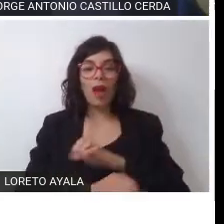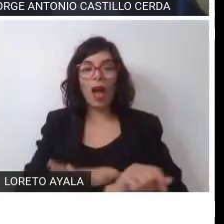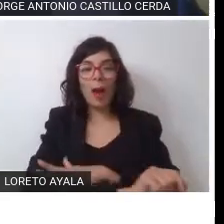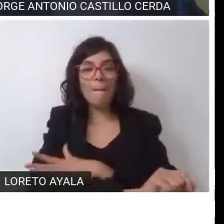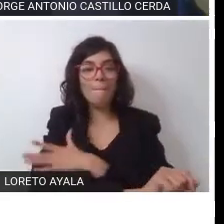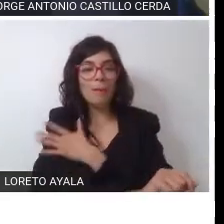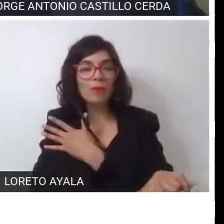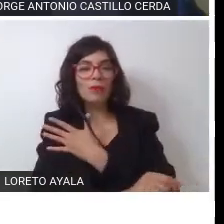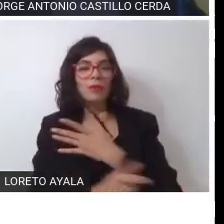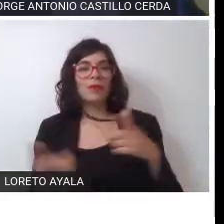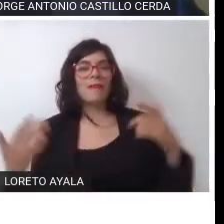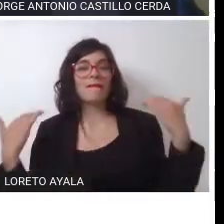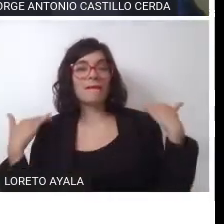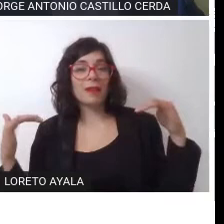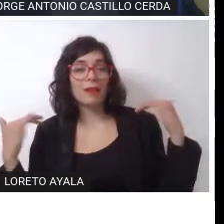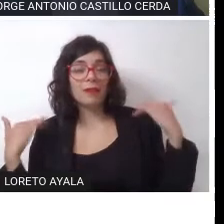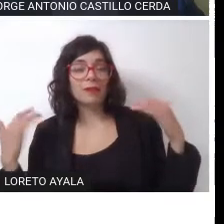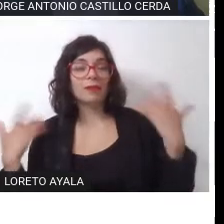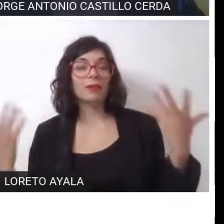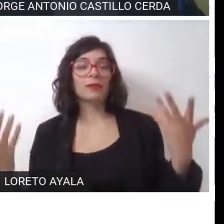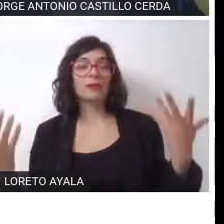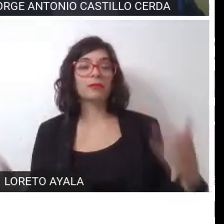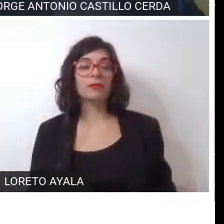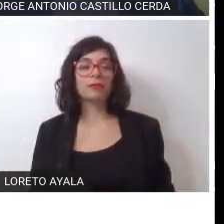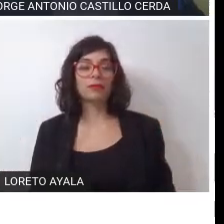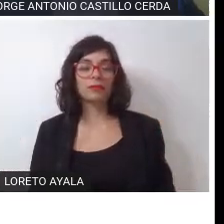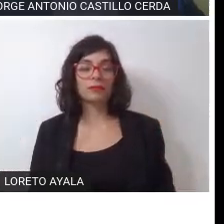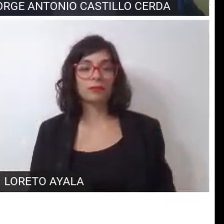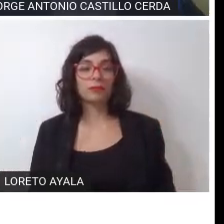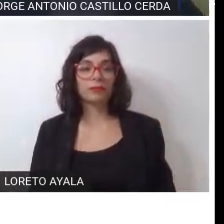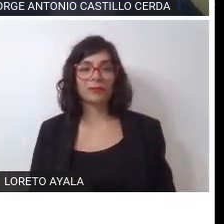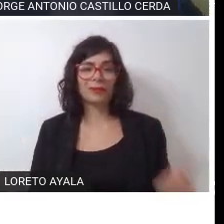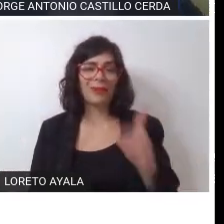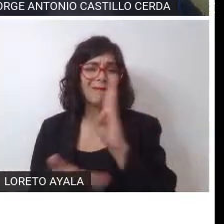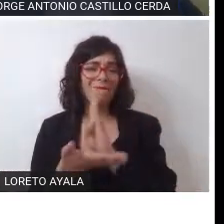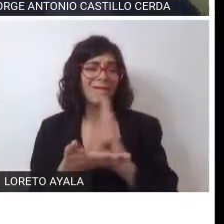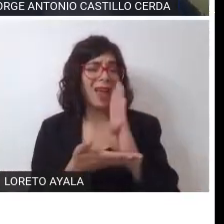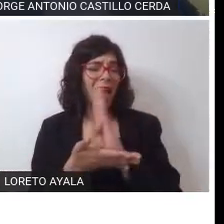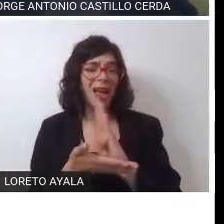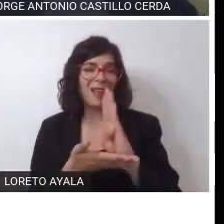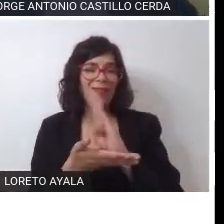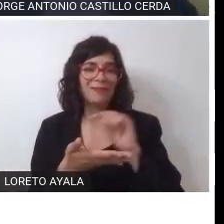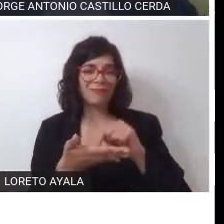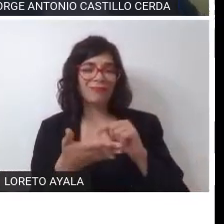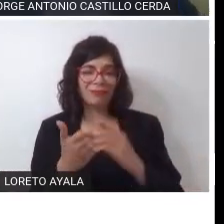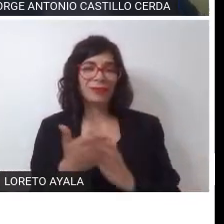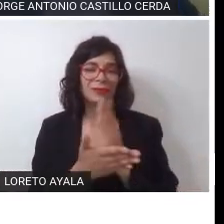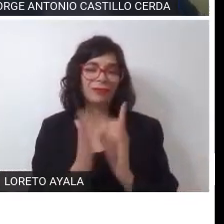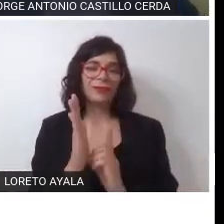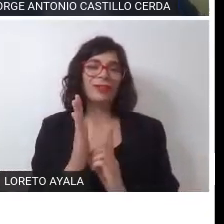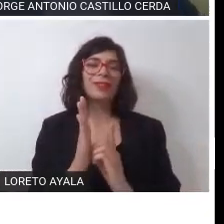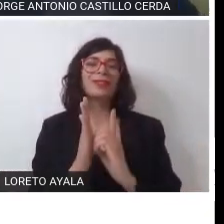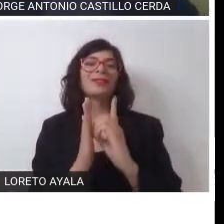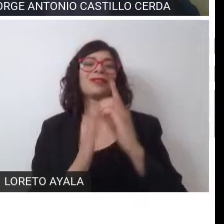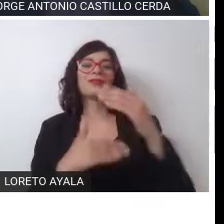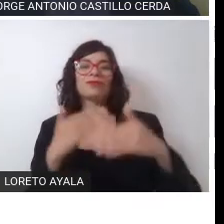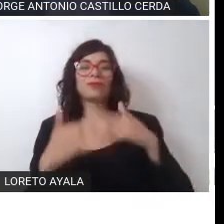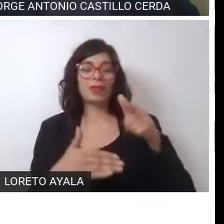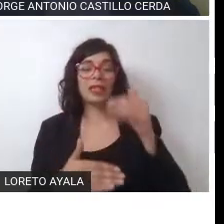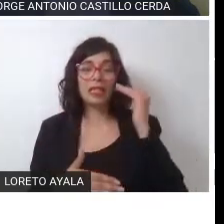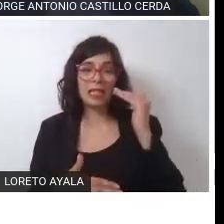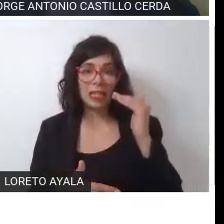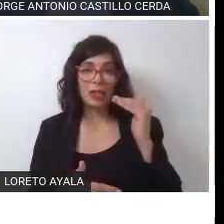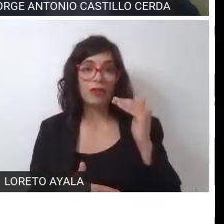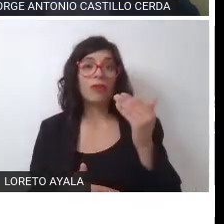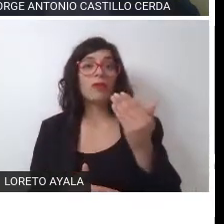nivel físico. Es decir, es la base para un desarrollo pleno, no tan solo el niño, sino que